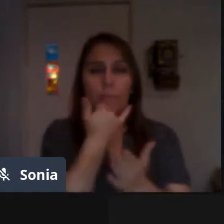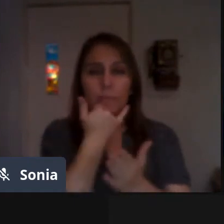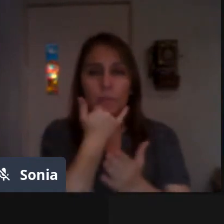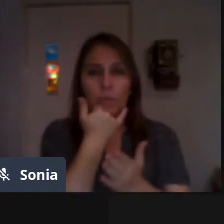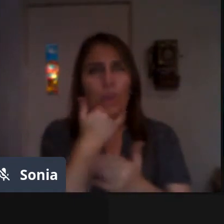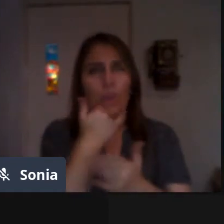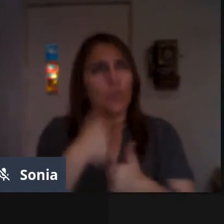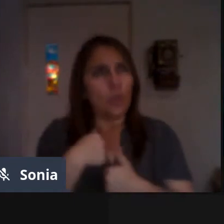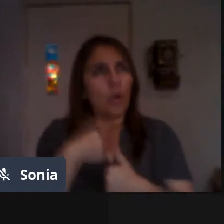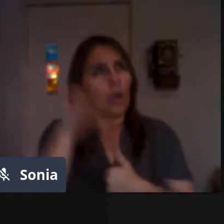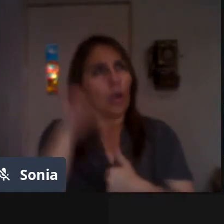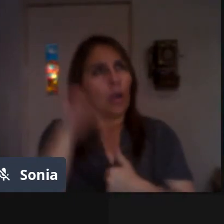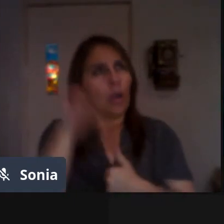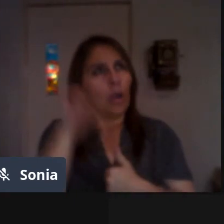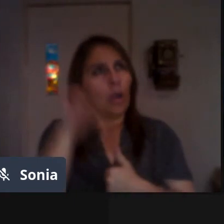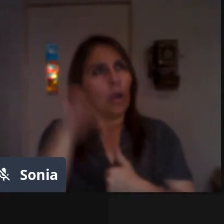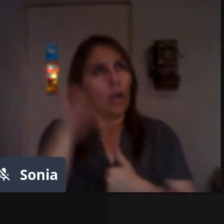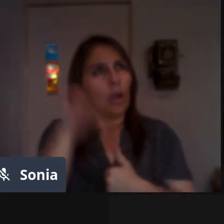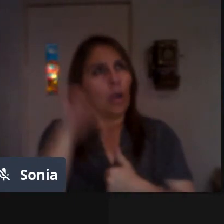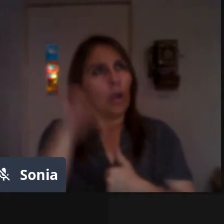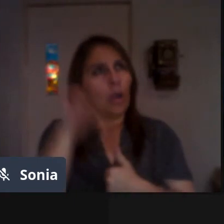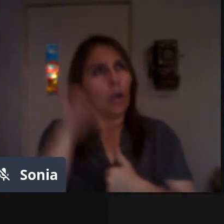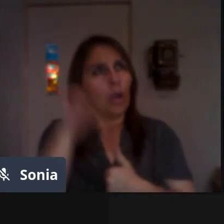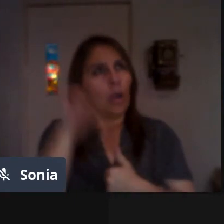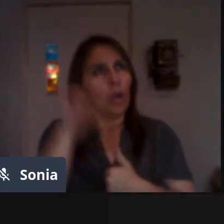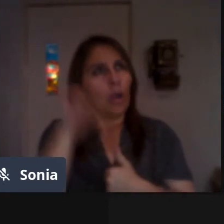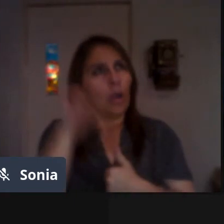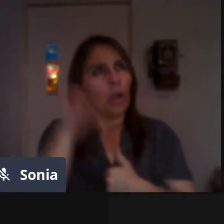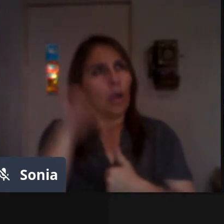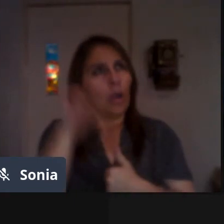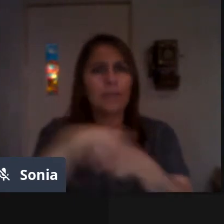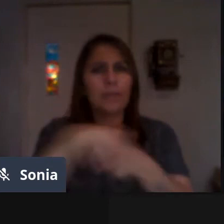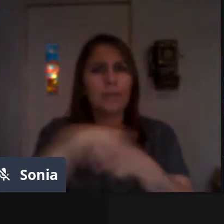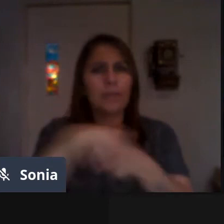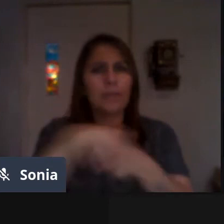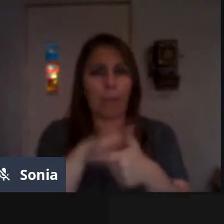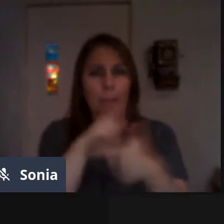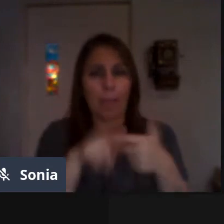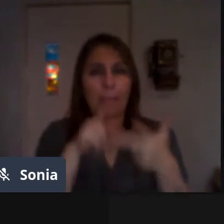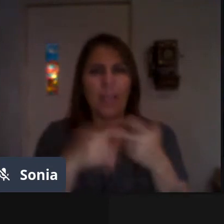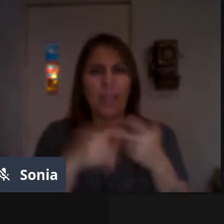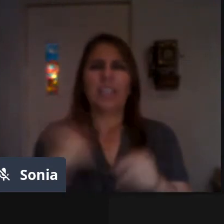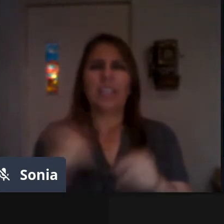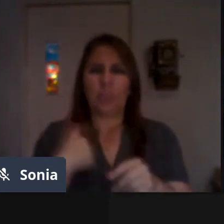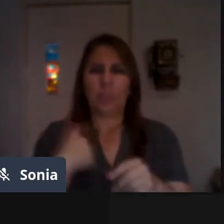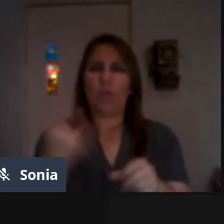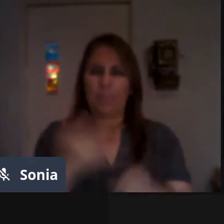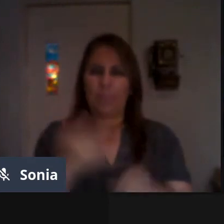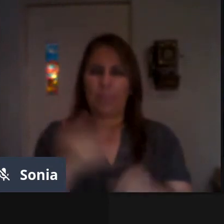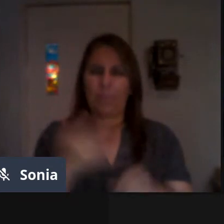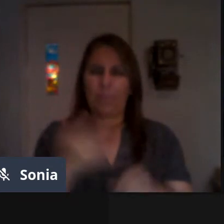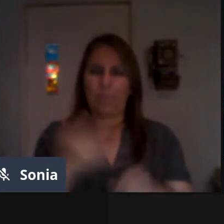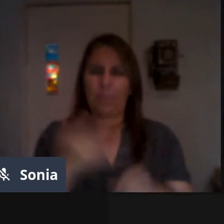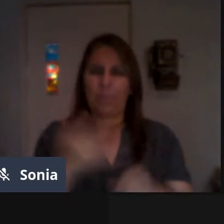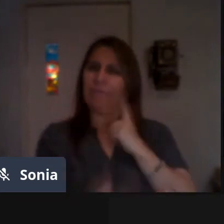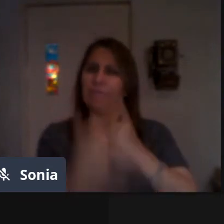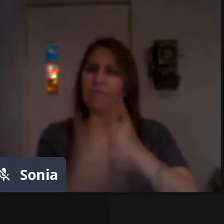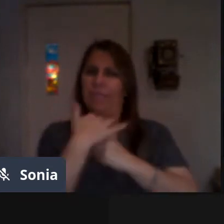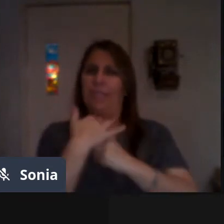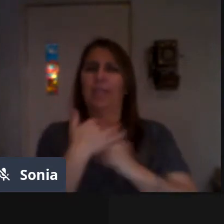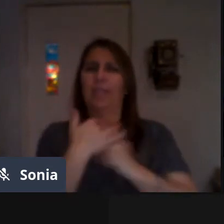teorías de situaciones donde me sentí vulnerada si no debe sentir que hubo un nivel de abuso